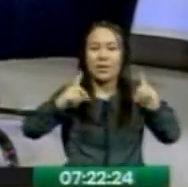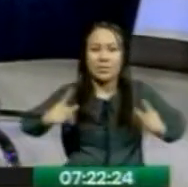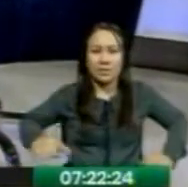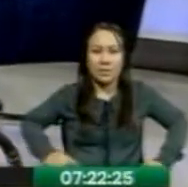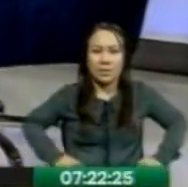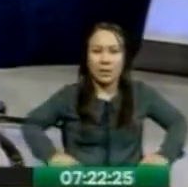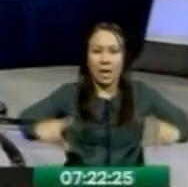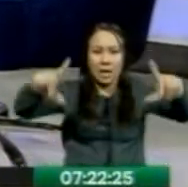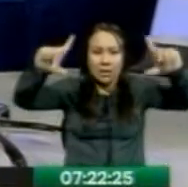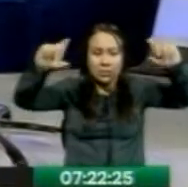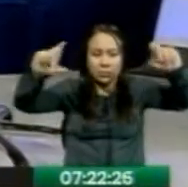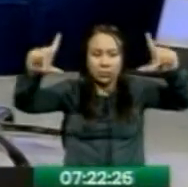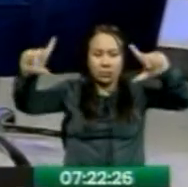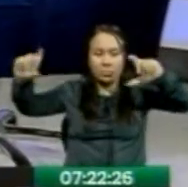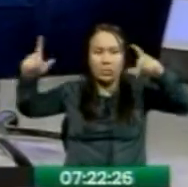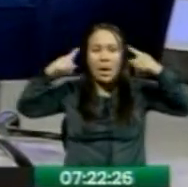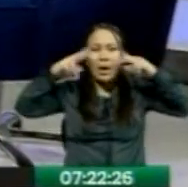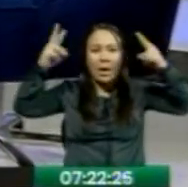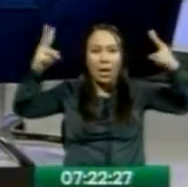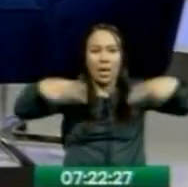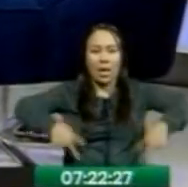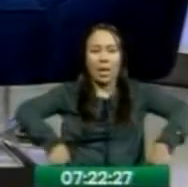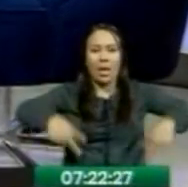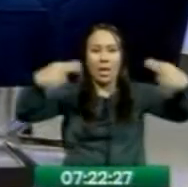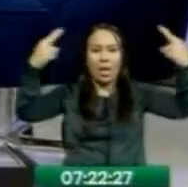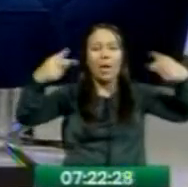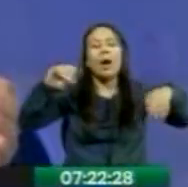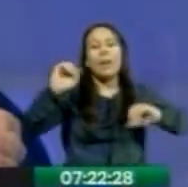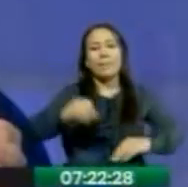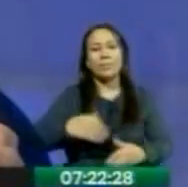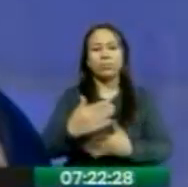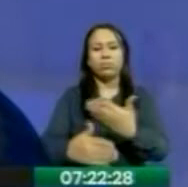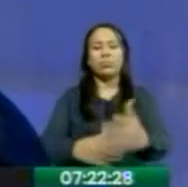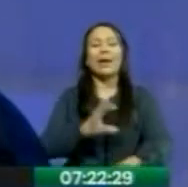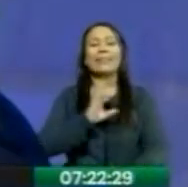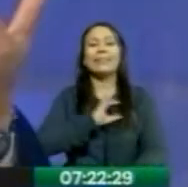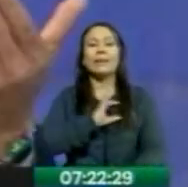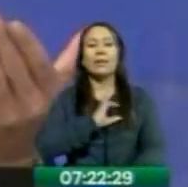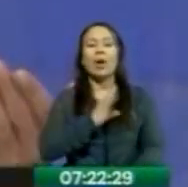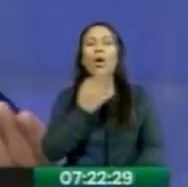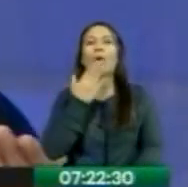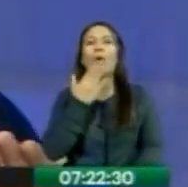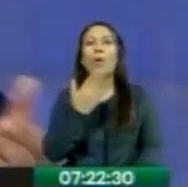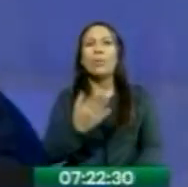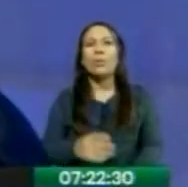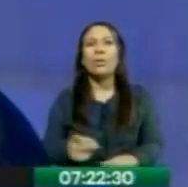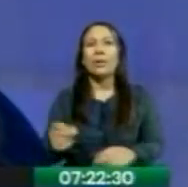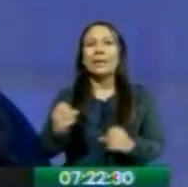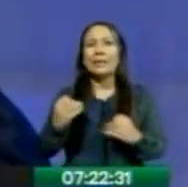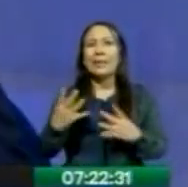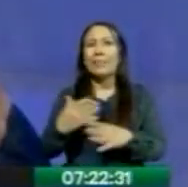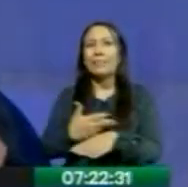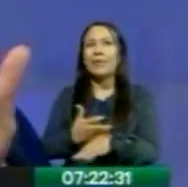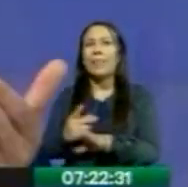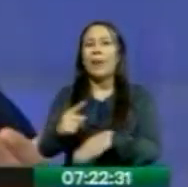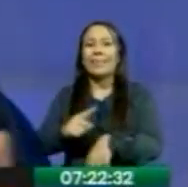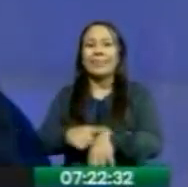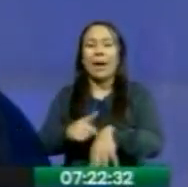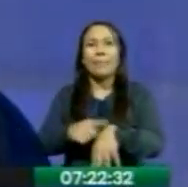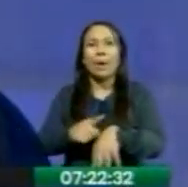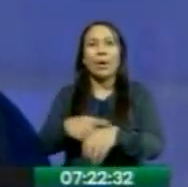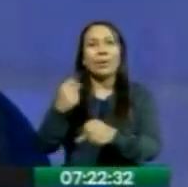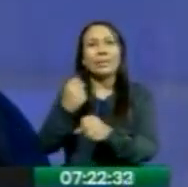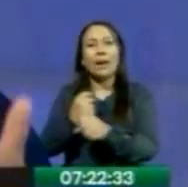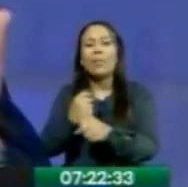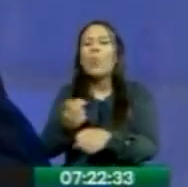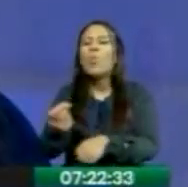de radiología, de tal forma que podamos establecer técnicamente cuál es la carga a nivel de tiempo de trabajo que